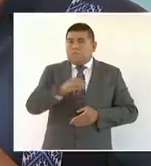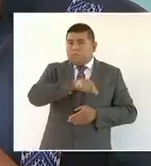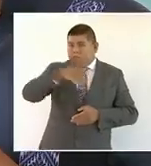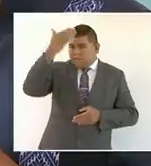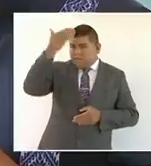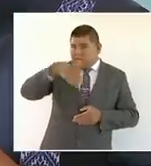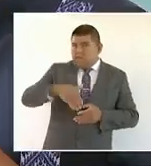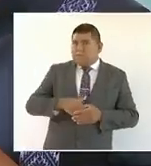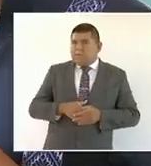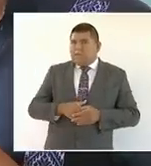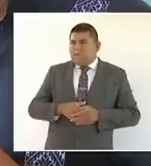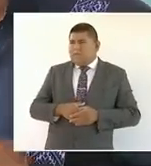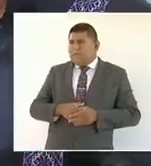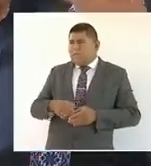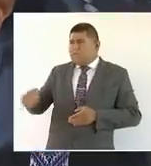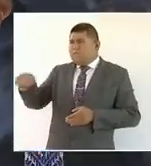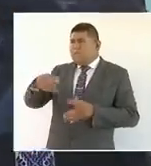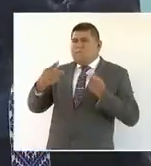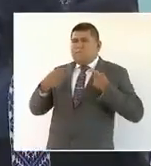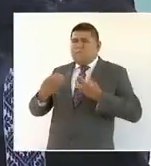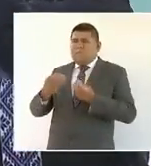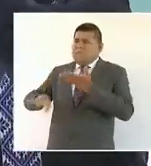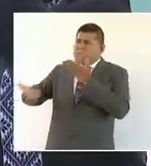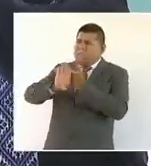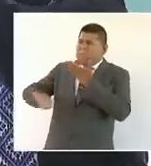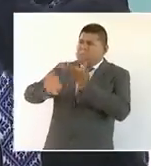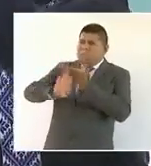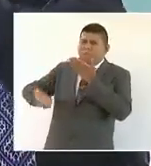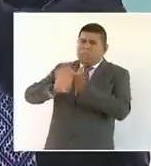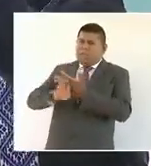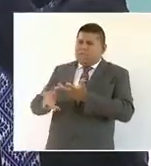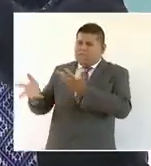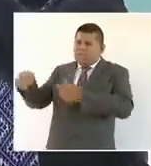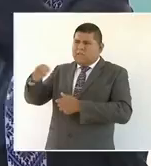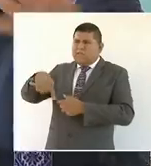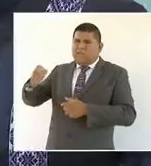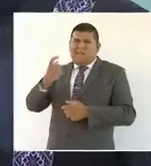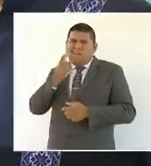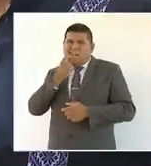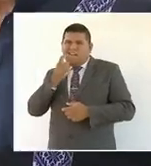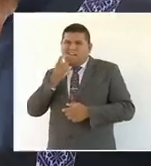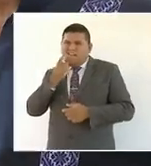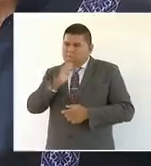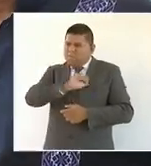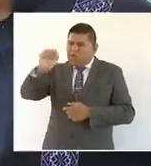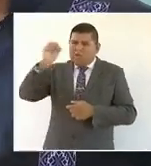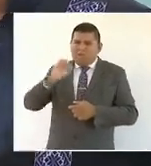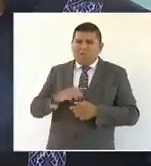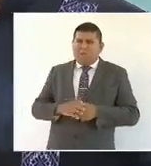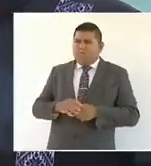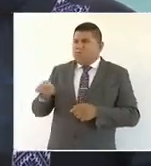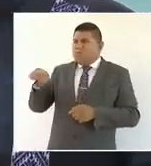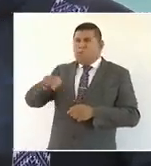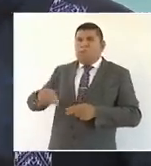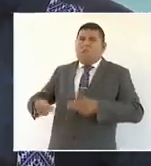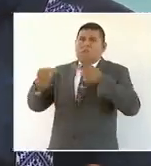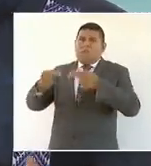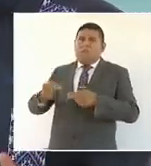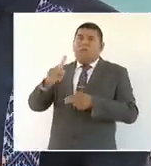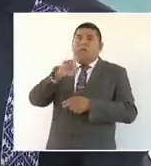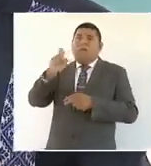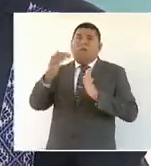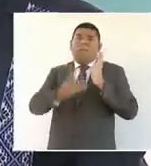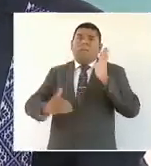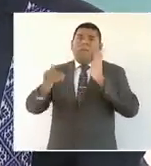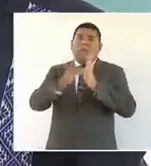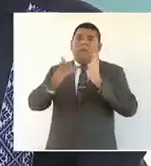una campaña fuertísima porque era una verdadera mafia. Pues imagínense un negocio de